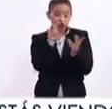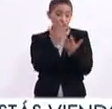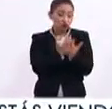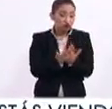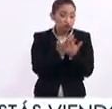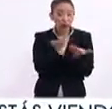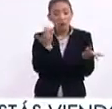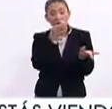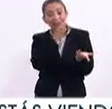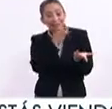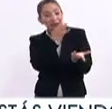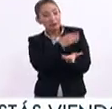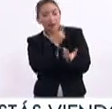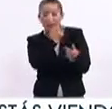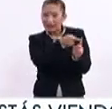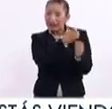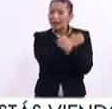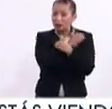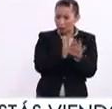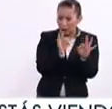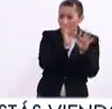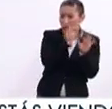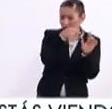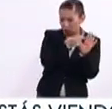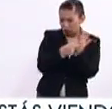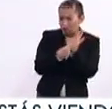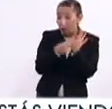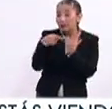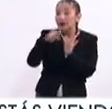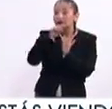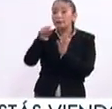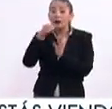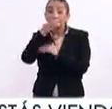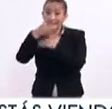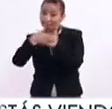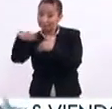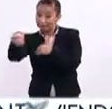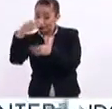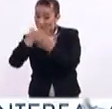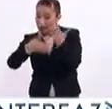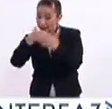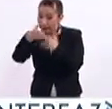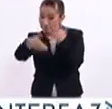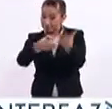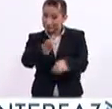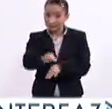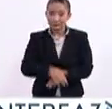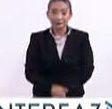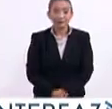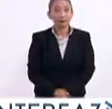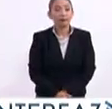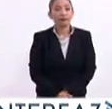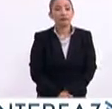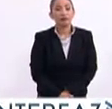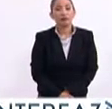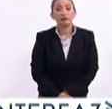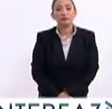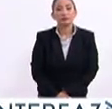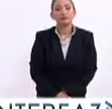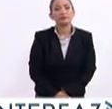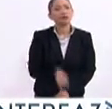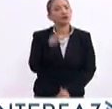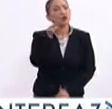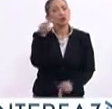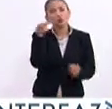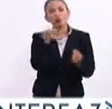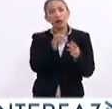expectativas, tanto celebrar y decir que la educación es muy importante para todos, pero también recordar que nos falta mucho por trabajar. Claro.